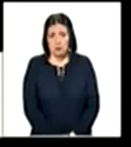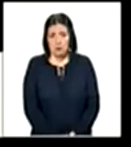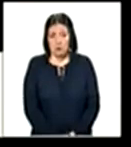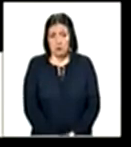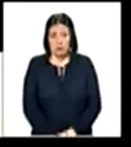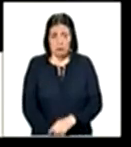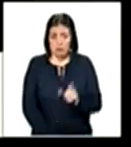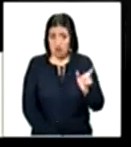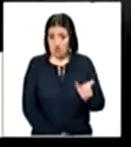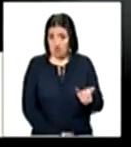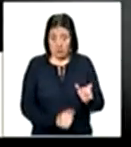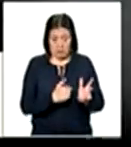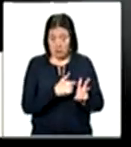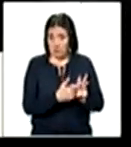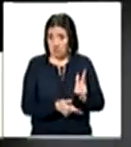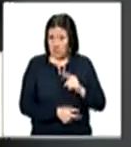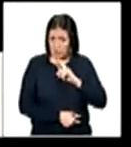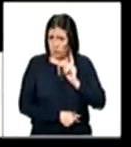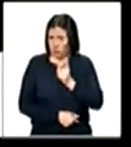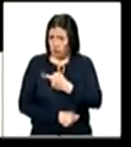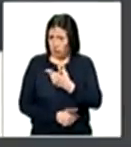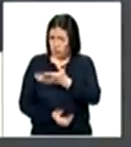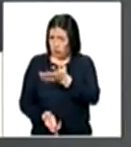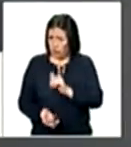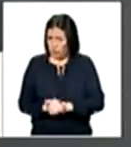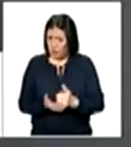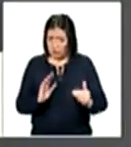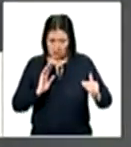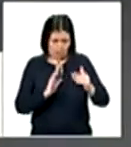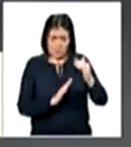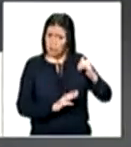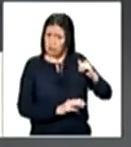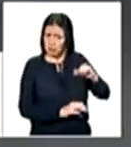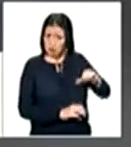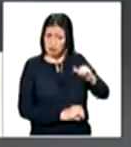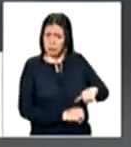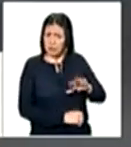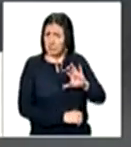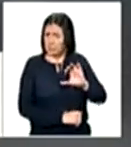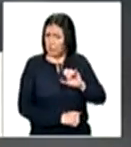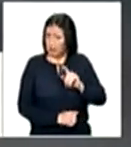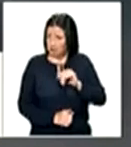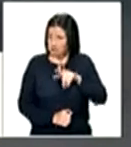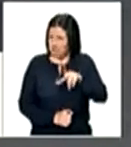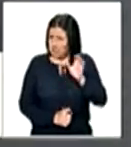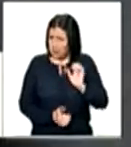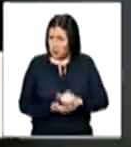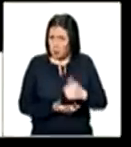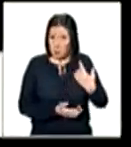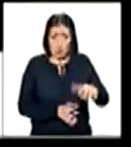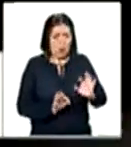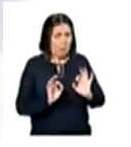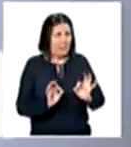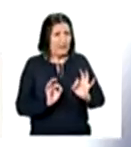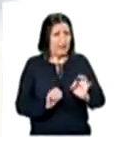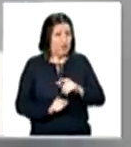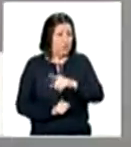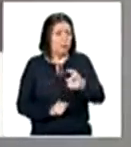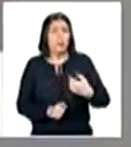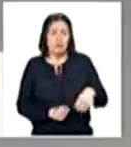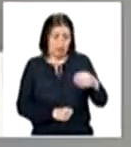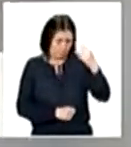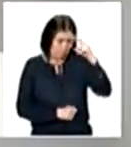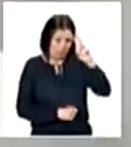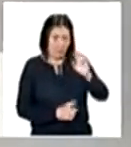Las involucradas denunciaron el hecho ante las autoridades del municipio de Catepec, ciudad considerada una de las más peligrosas del país azteca, por lo que